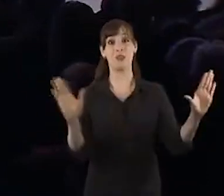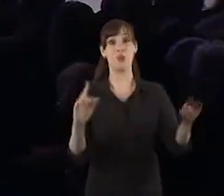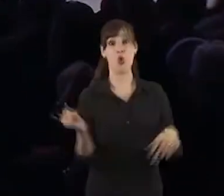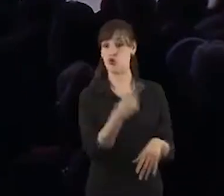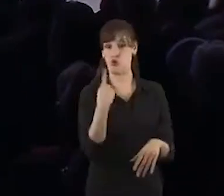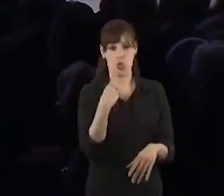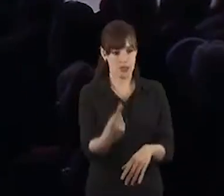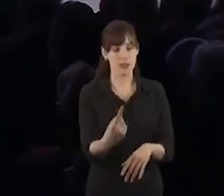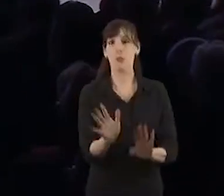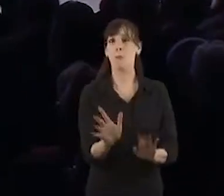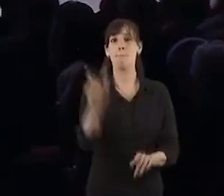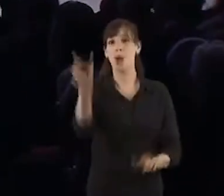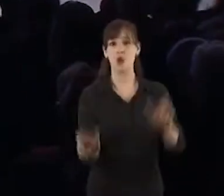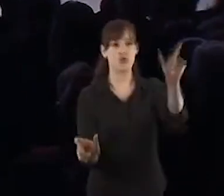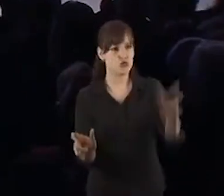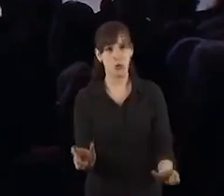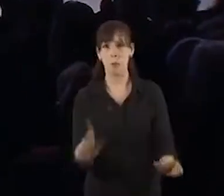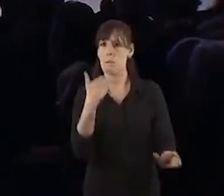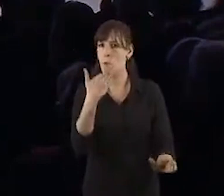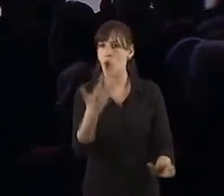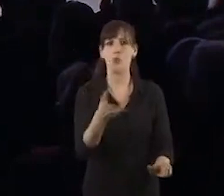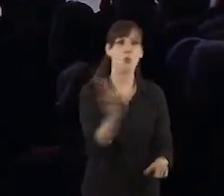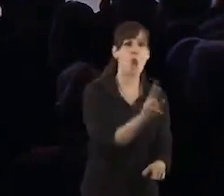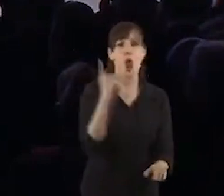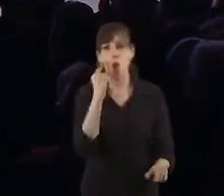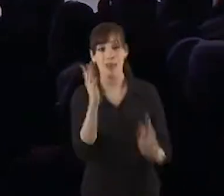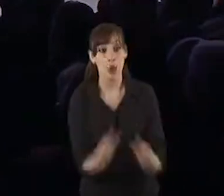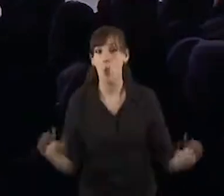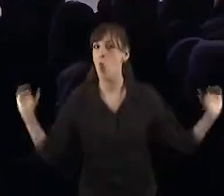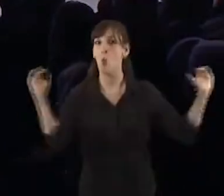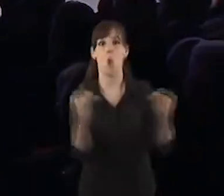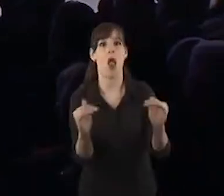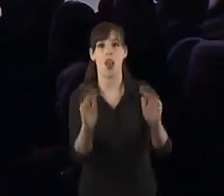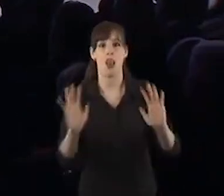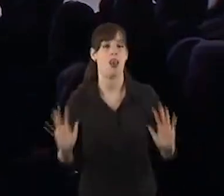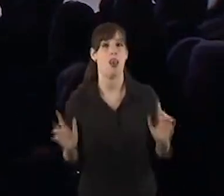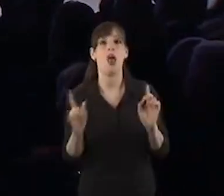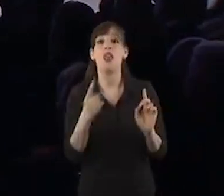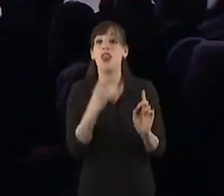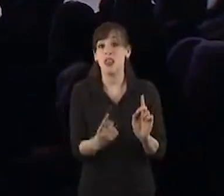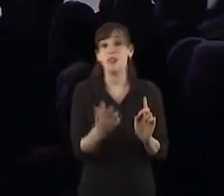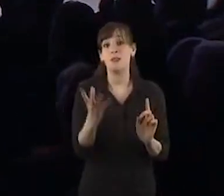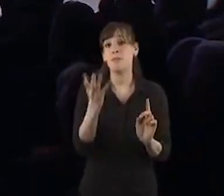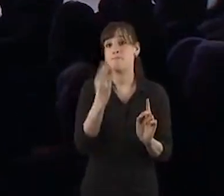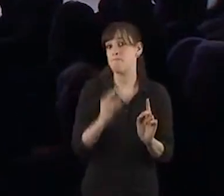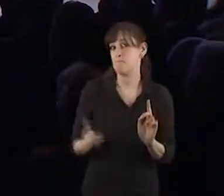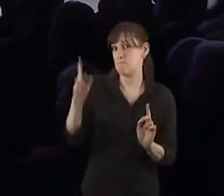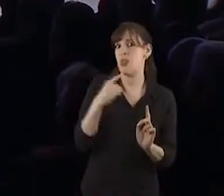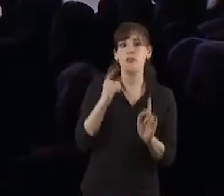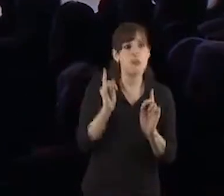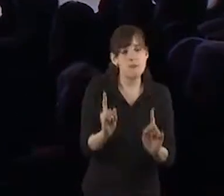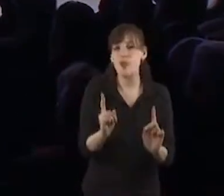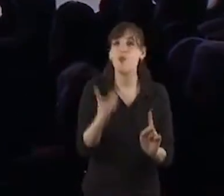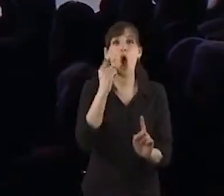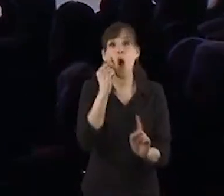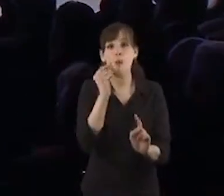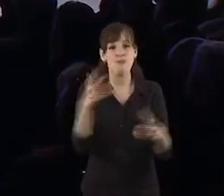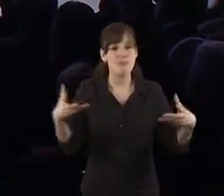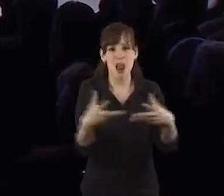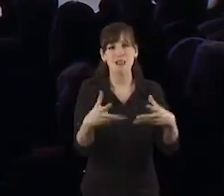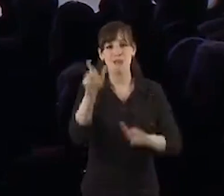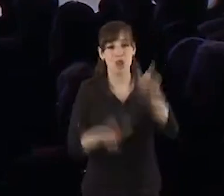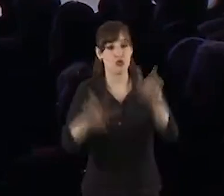sexos. La piedra fundacional de nuestro credo dice que todos los hombres somos creados iguales, que todos tenemos los mismos derechos